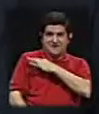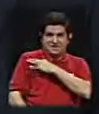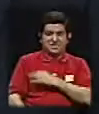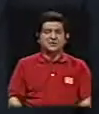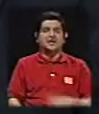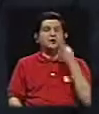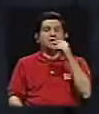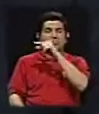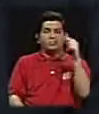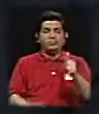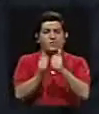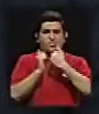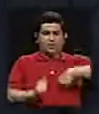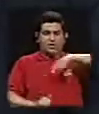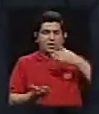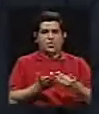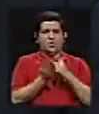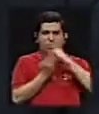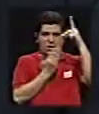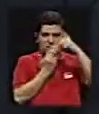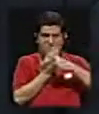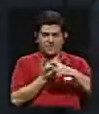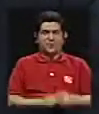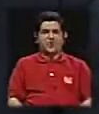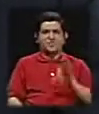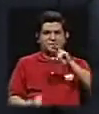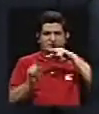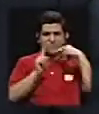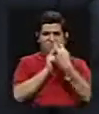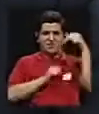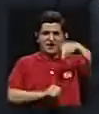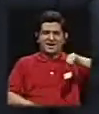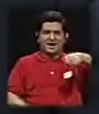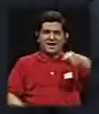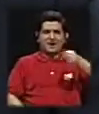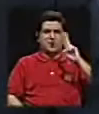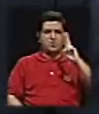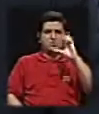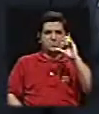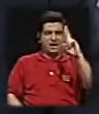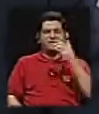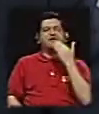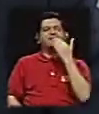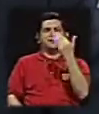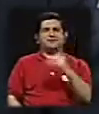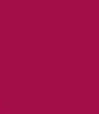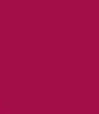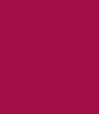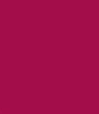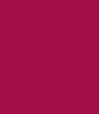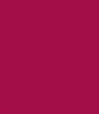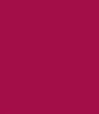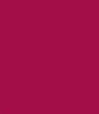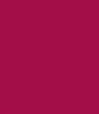para que la próxima semana nos acompañe en una nueva edición de Puntos de Vista aquí en Canal UCR. Muchas gracias.